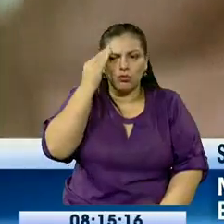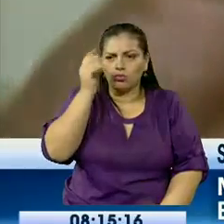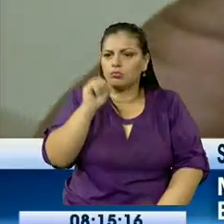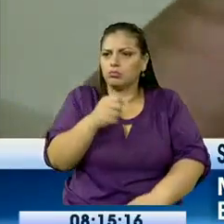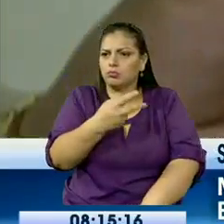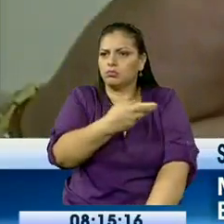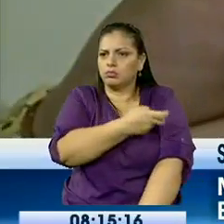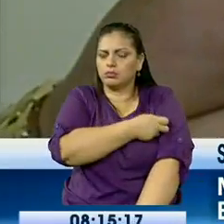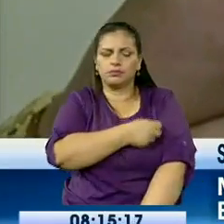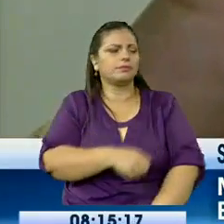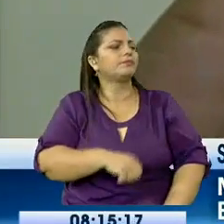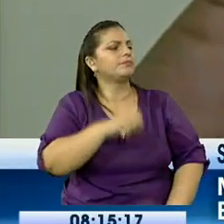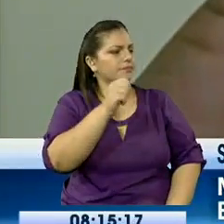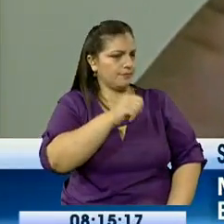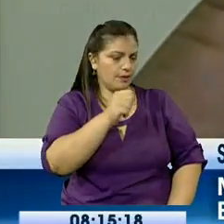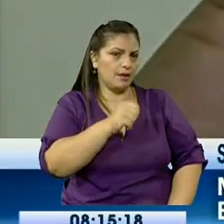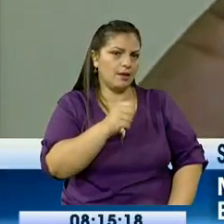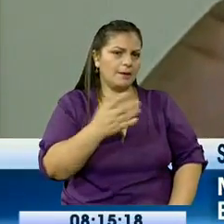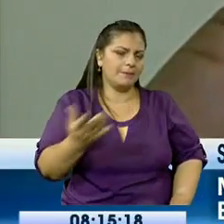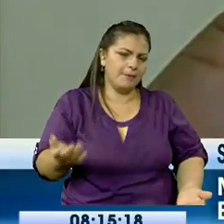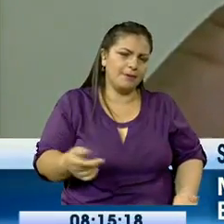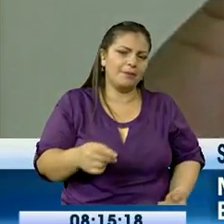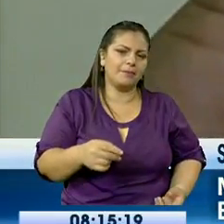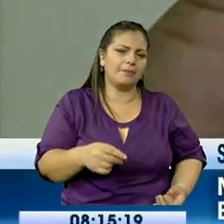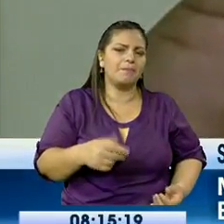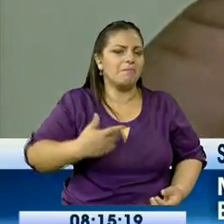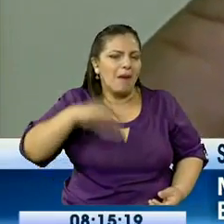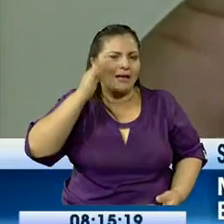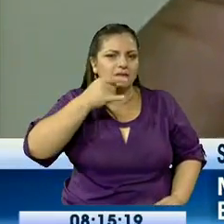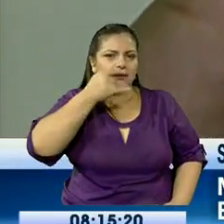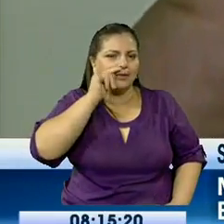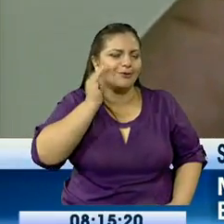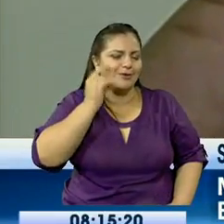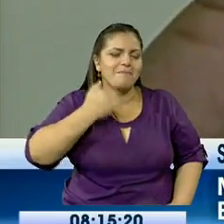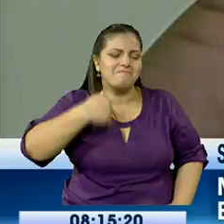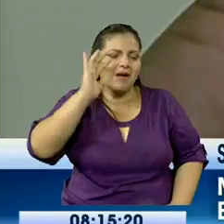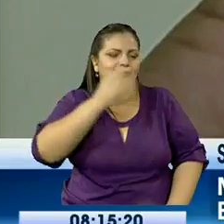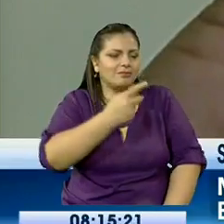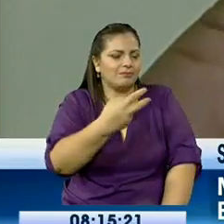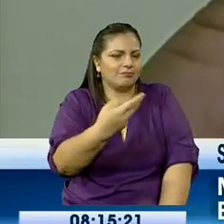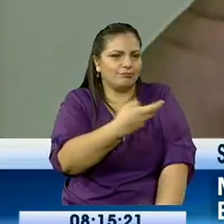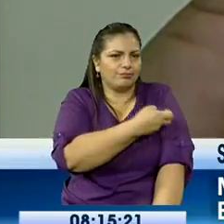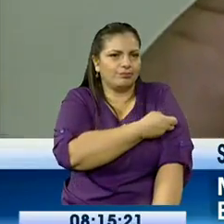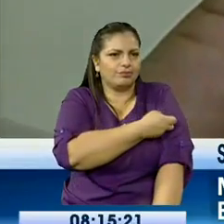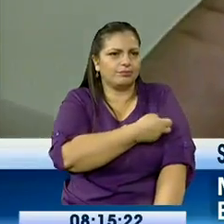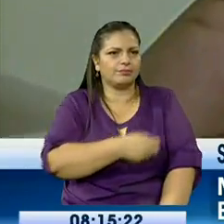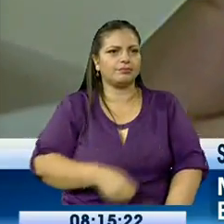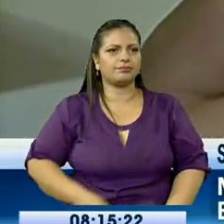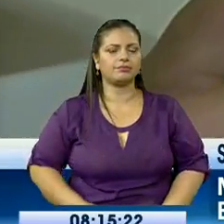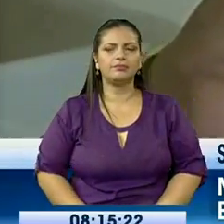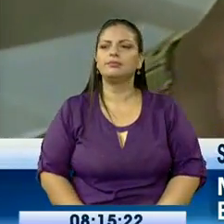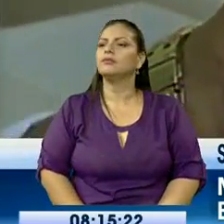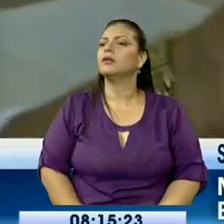vacunas que son para adultos, ¿no? Pero la gran mayoría son en el esquema de vacunación de niños. ¿Ya? Independientemente de que las personas